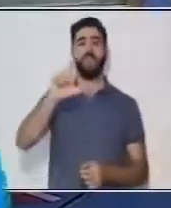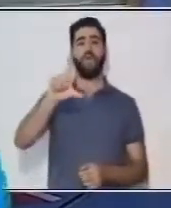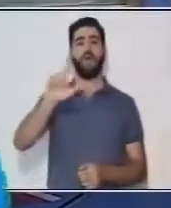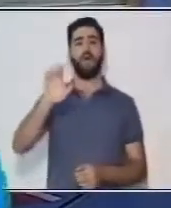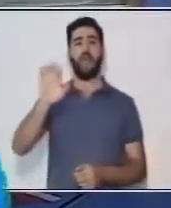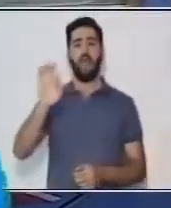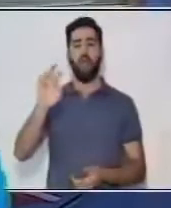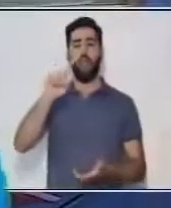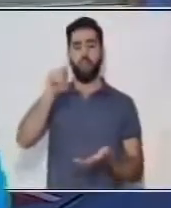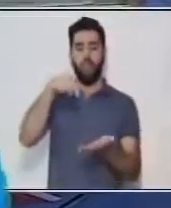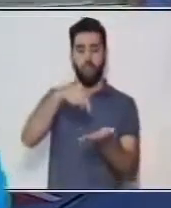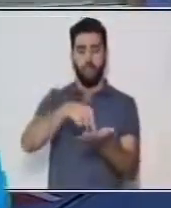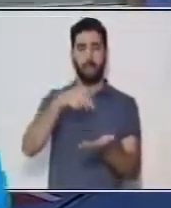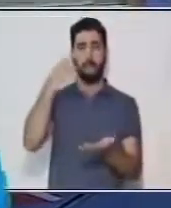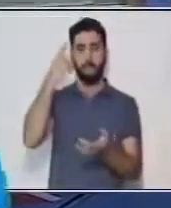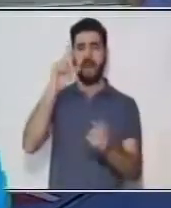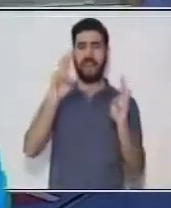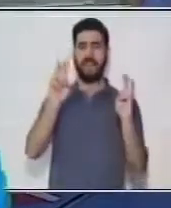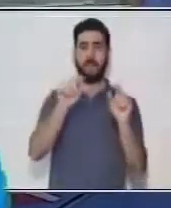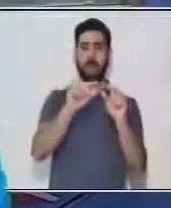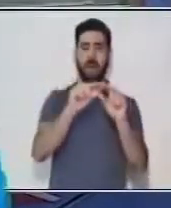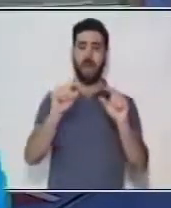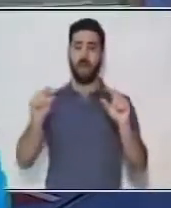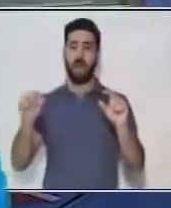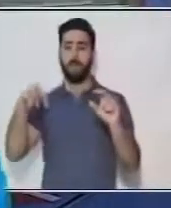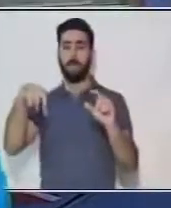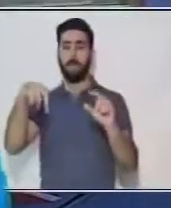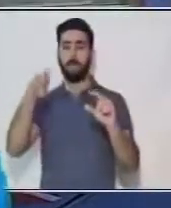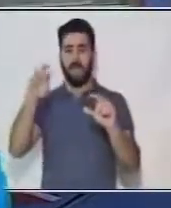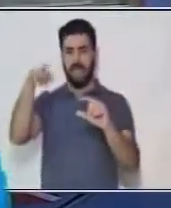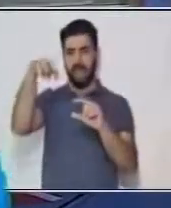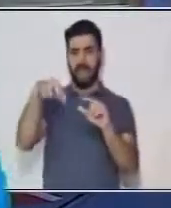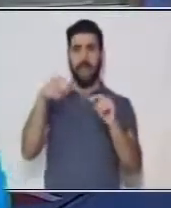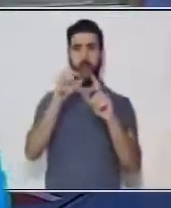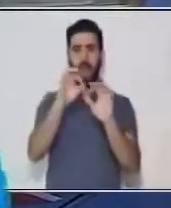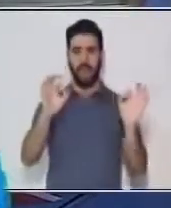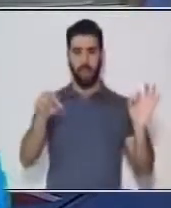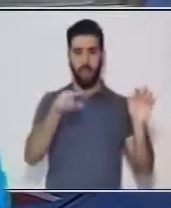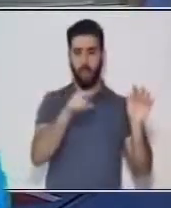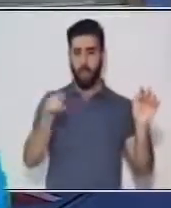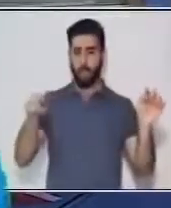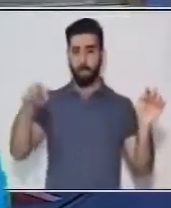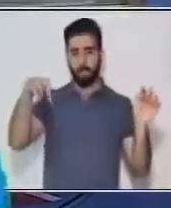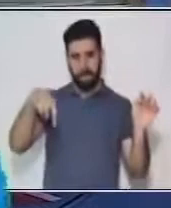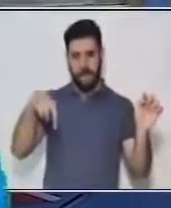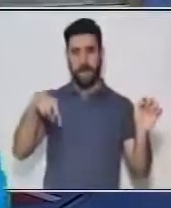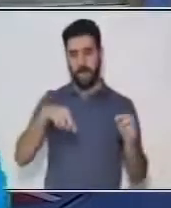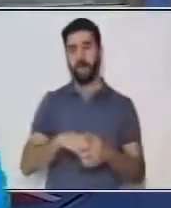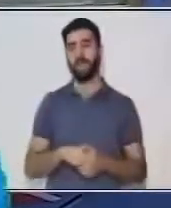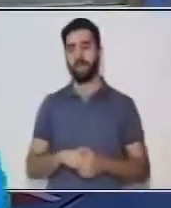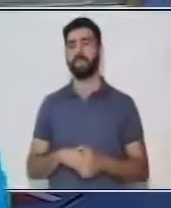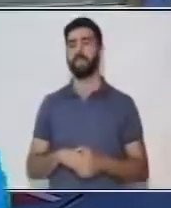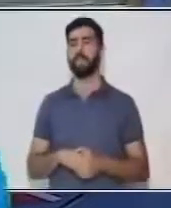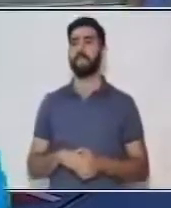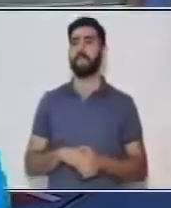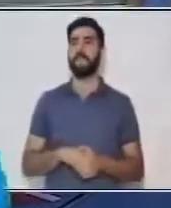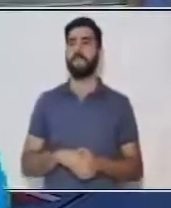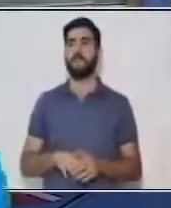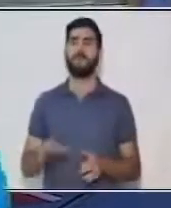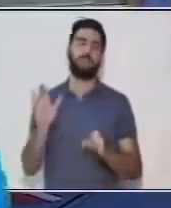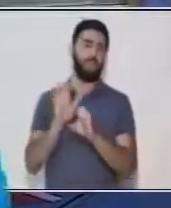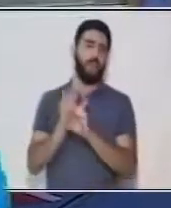El concepto es claro y dice que nos indica acción. todo aquello que nosotros realizamos. Por